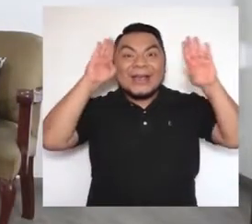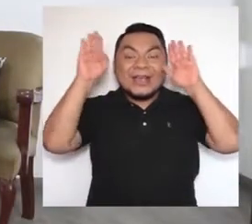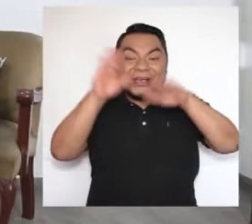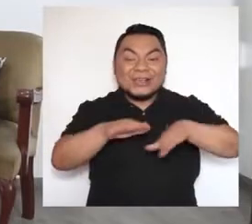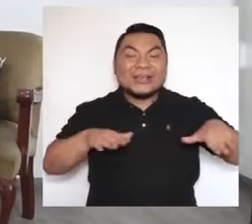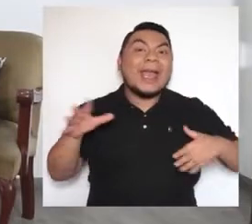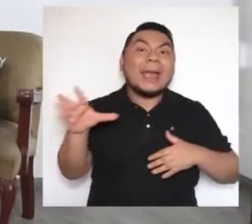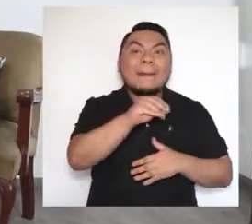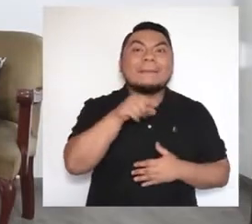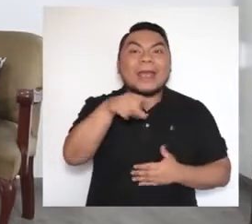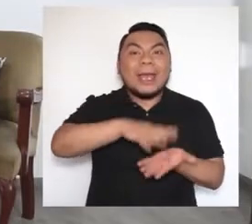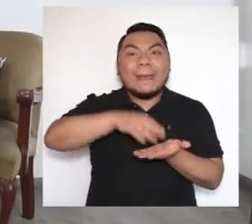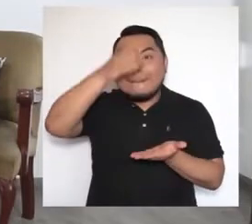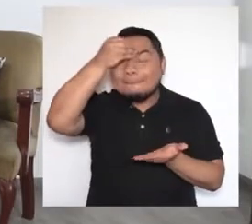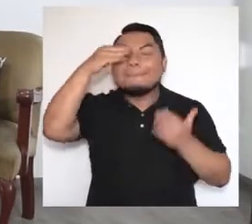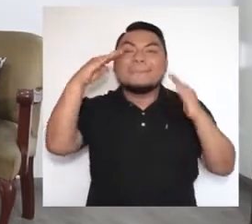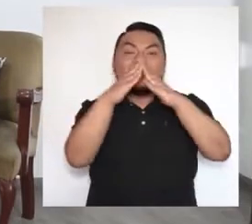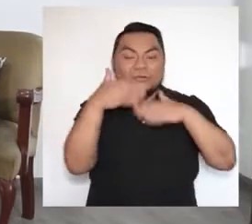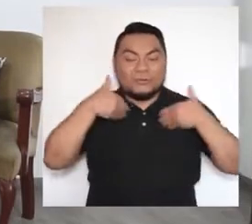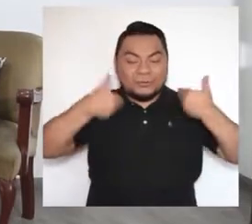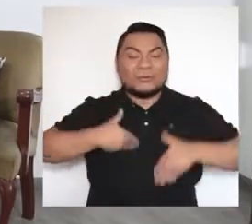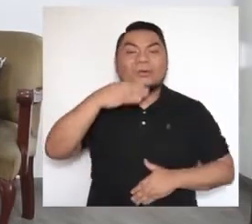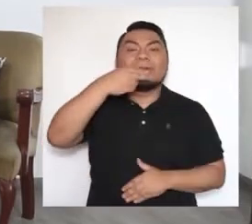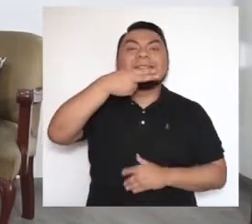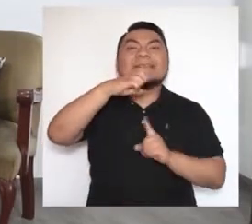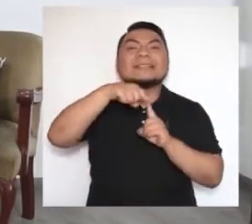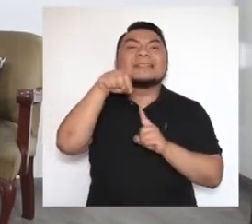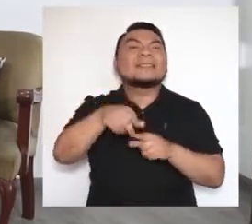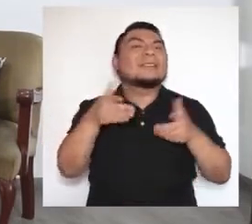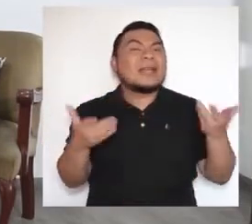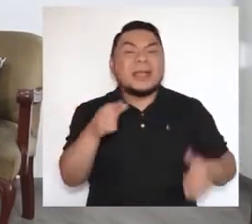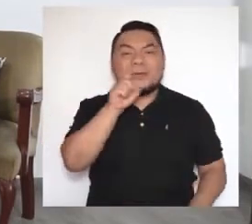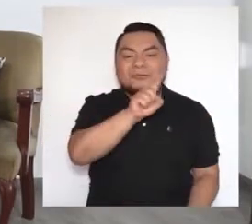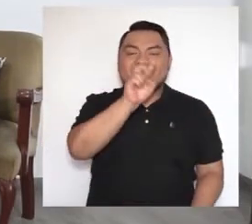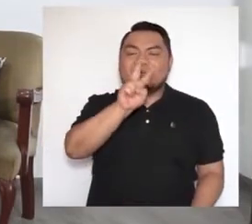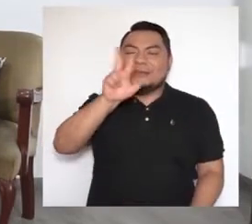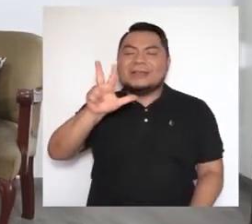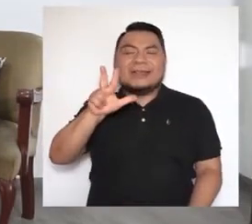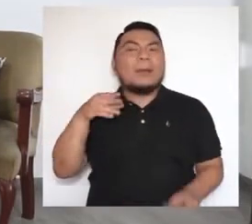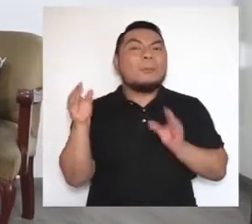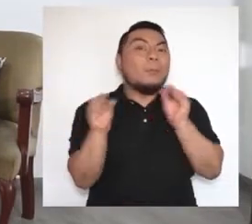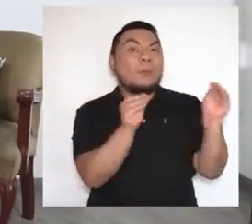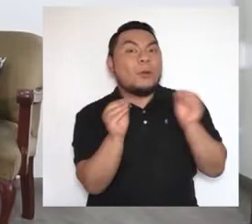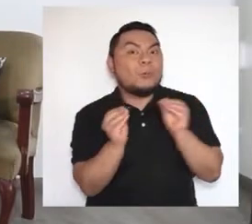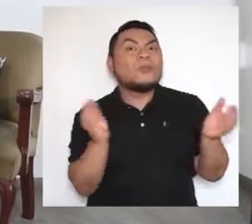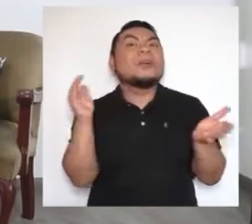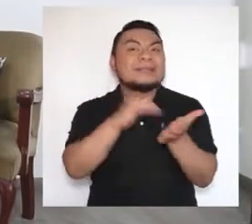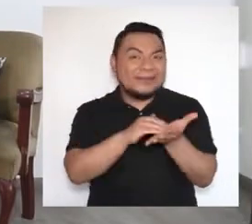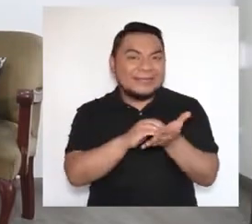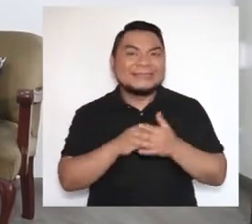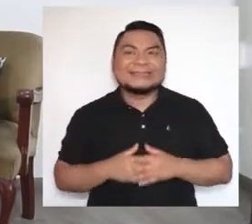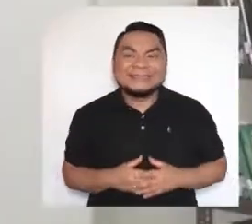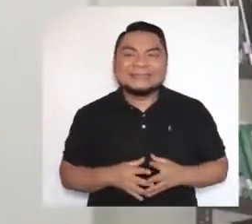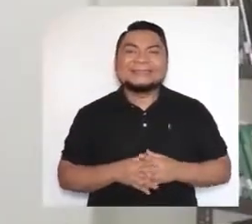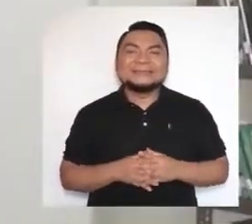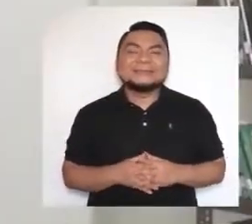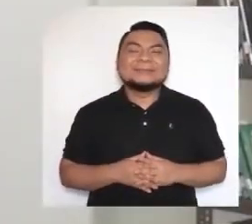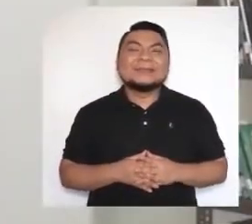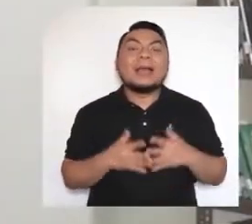¡Hola, niñas y niños de Aprendo en Casa! Yo soy Héctor y es momento de 1, 2, 3! ¡Me muevo otra